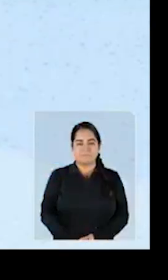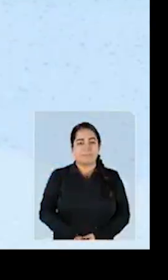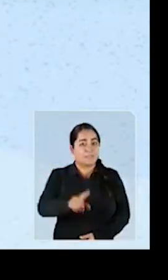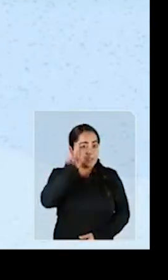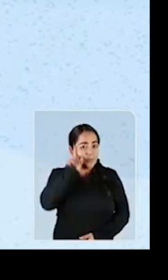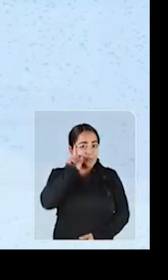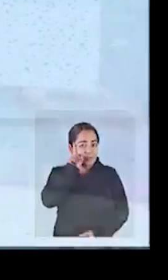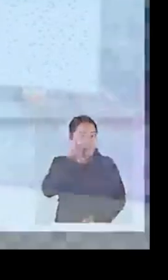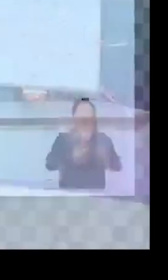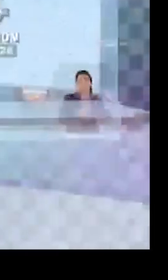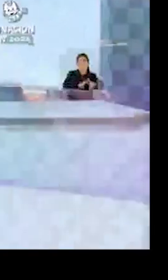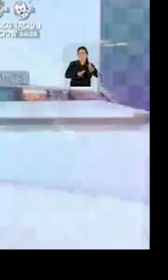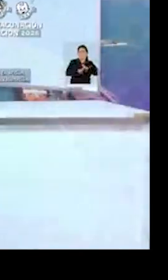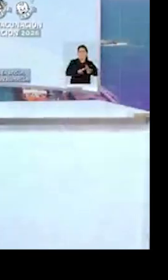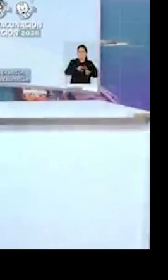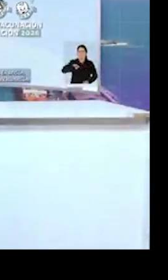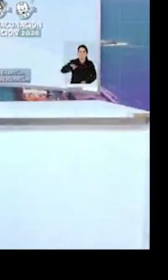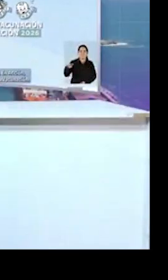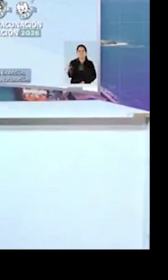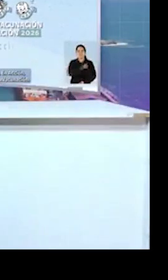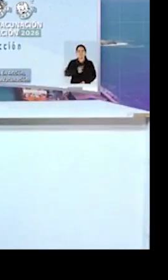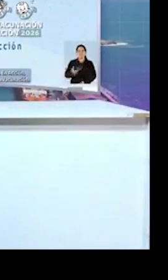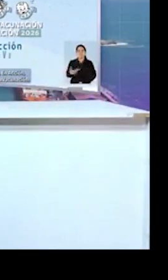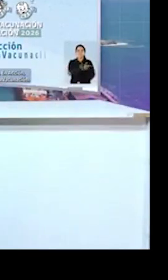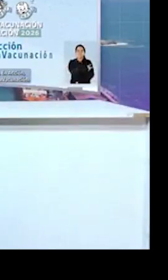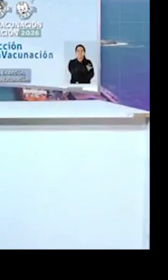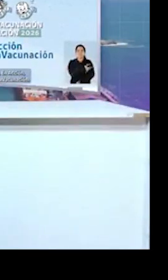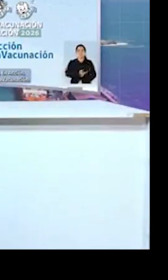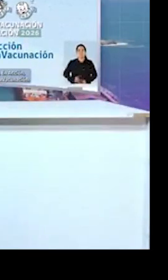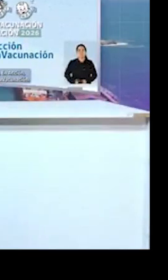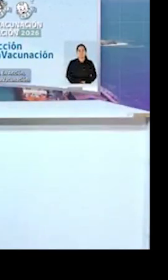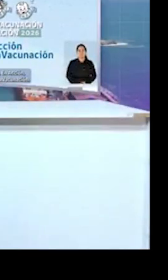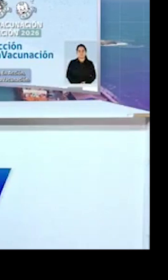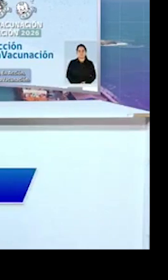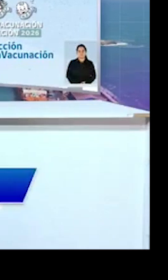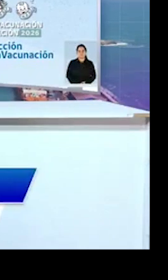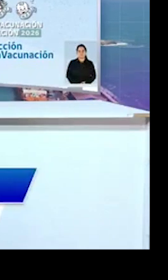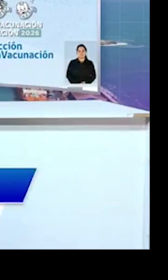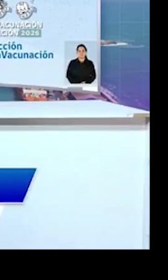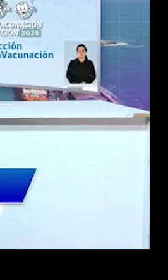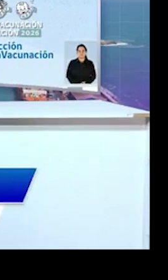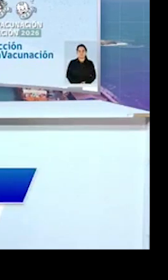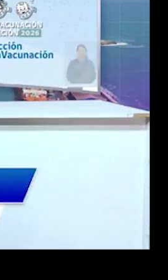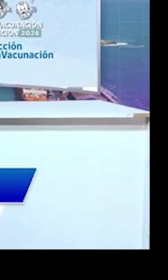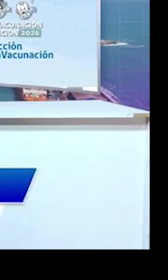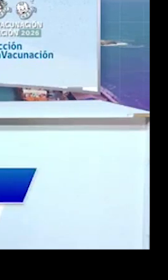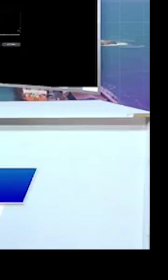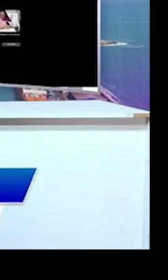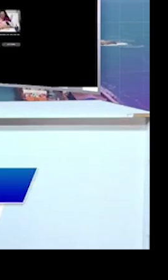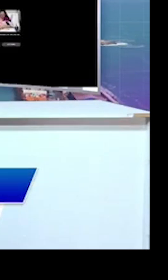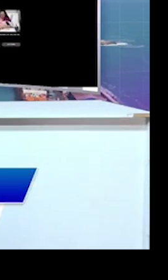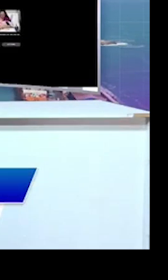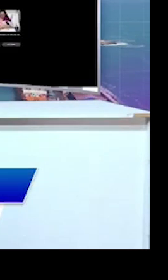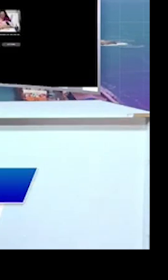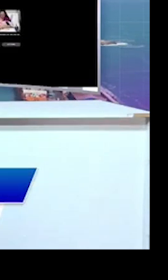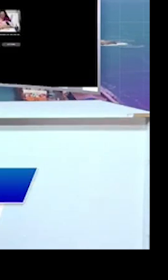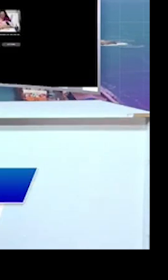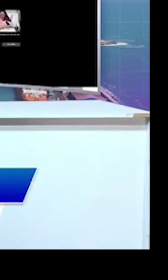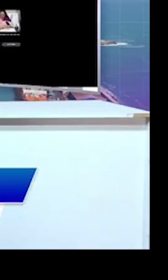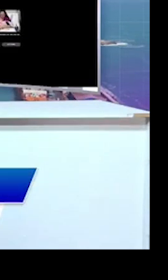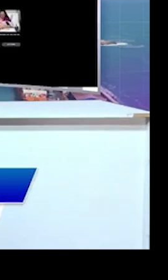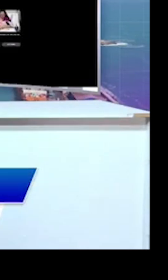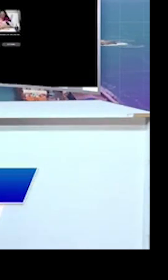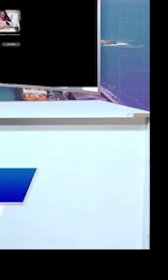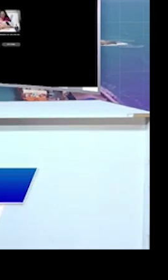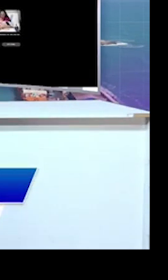o necesitar apoyo ventilatorio mecánico por un virus respiratorio. Entonces, por esto son los, digamos, son los grupos etarios, son los grupos de personas